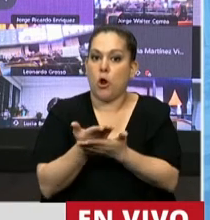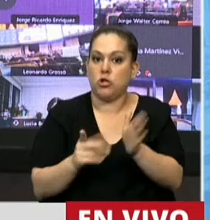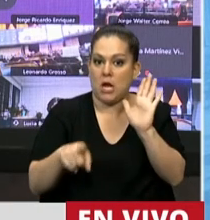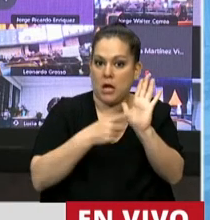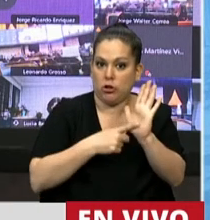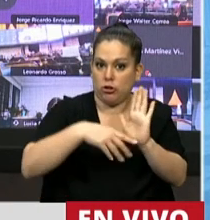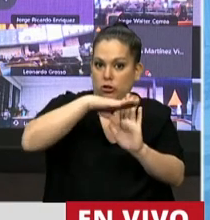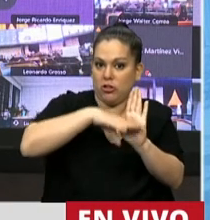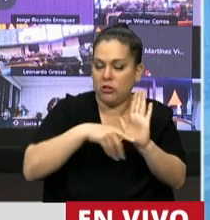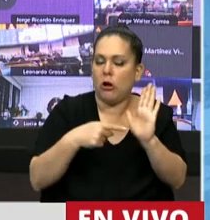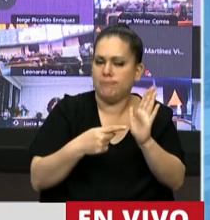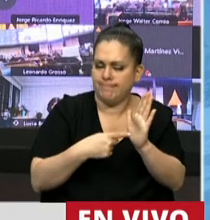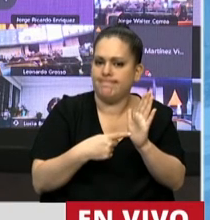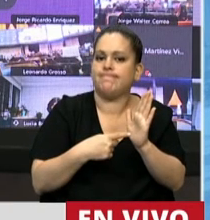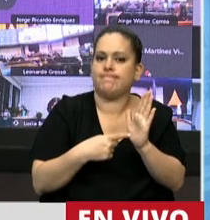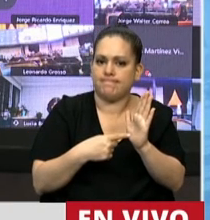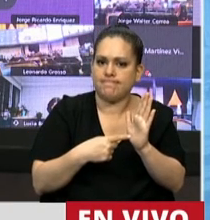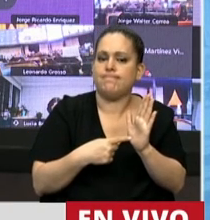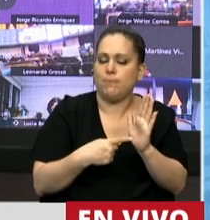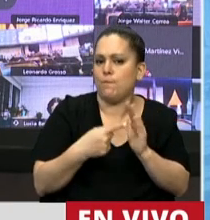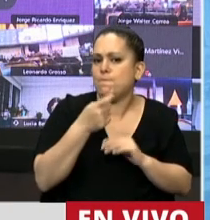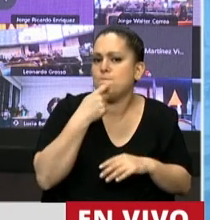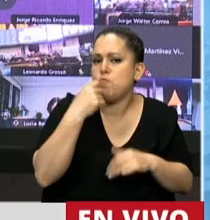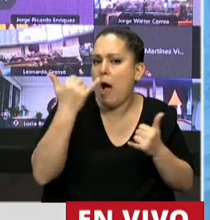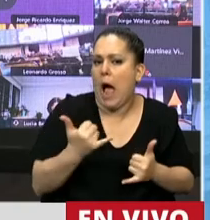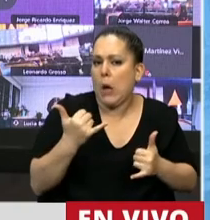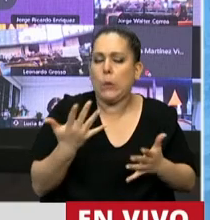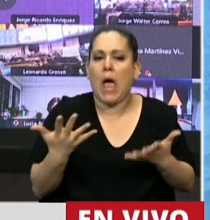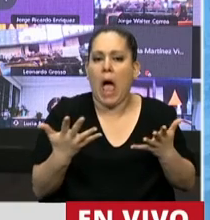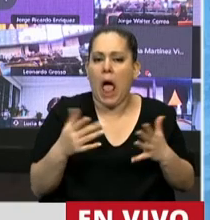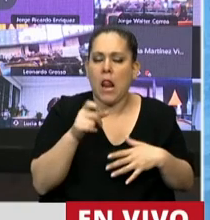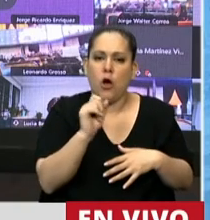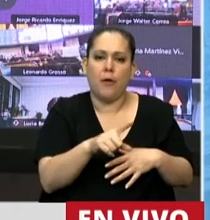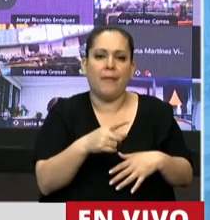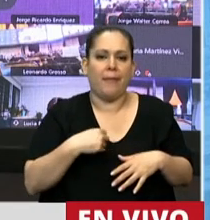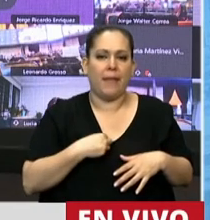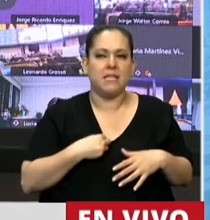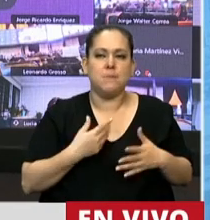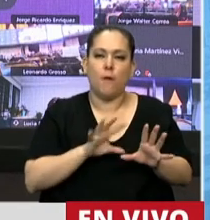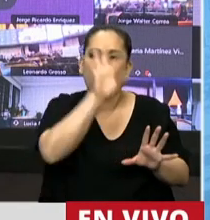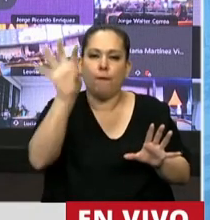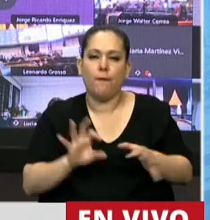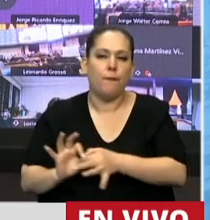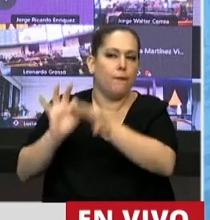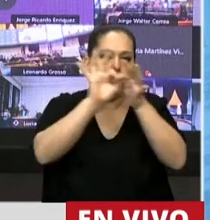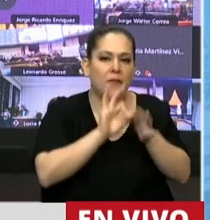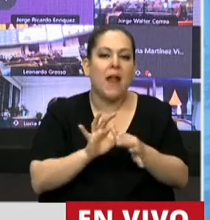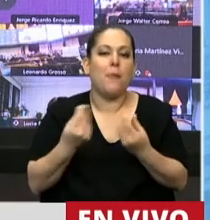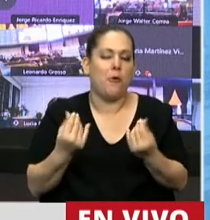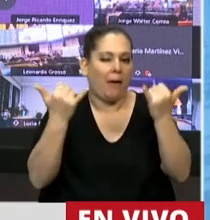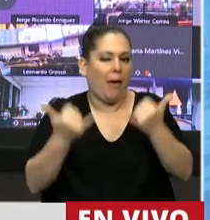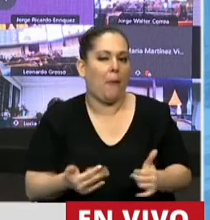en definitiva había un profundo sentido federal expresado en un plan estratégico